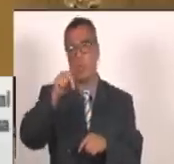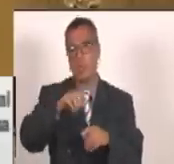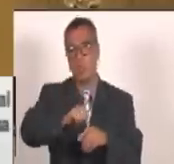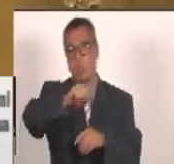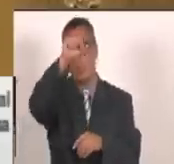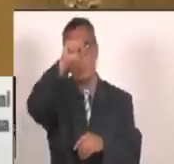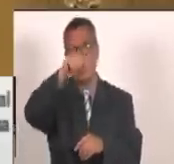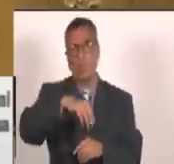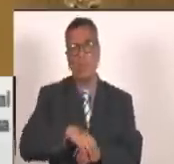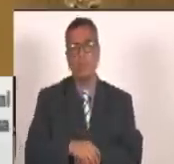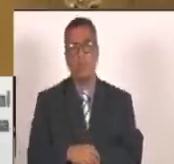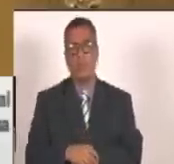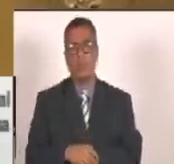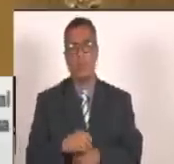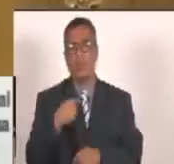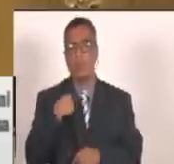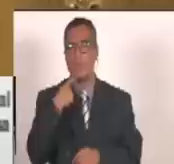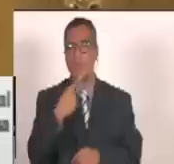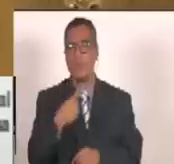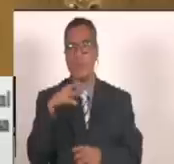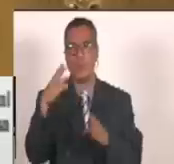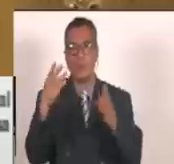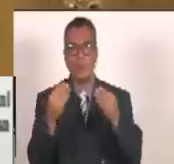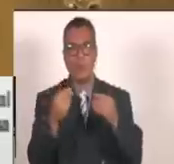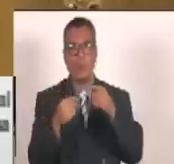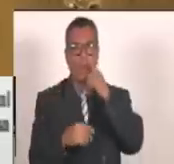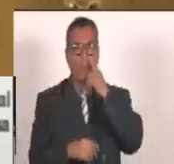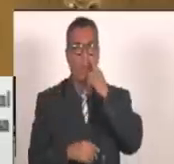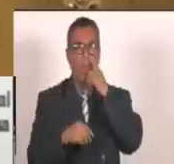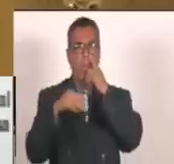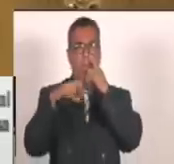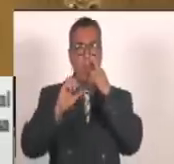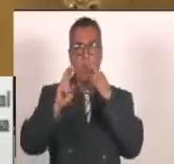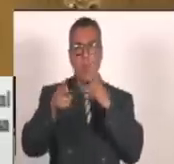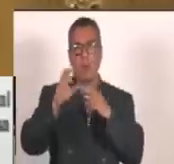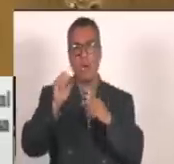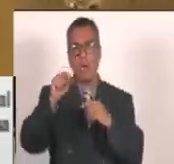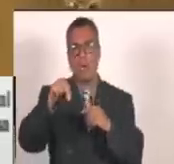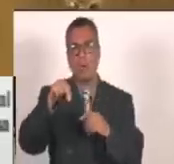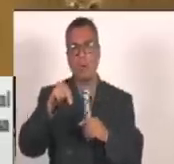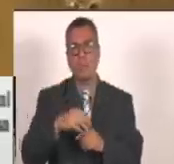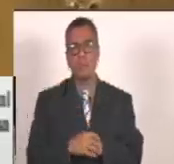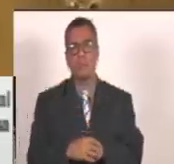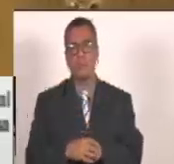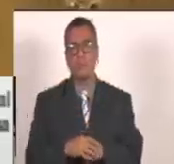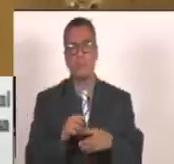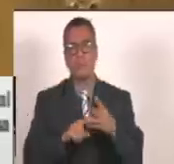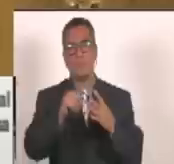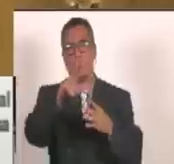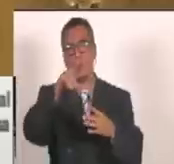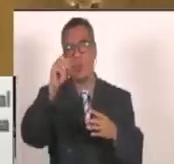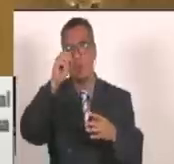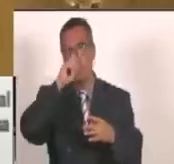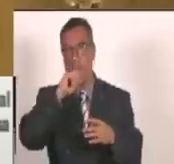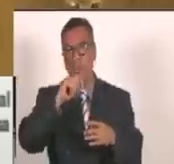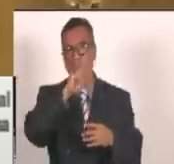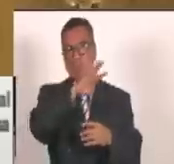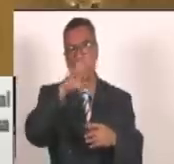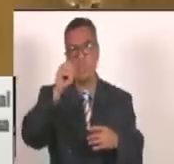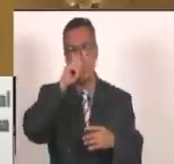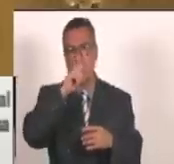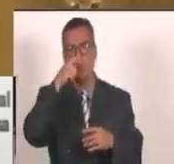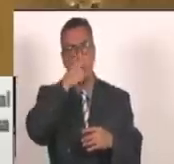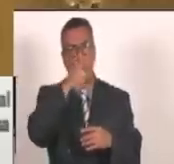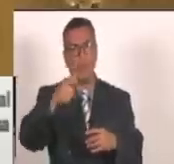sur. Lo ha dicho mucho. Shenzhen hace 30 años, 40 años, era un